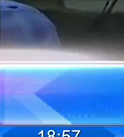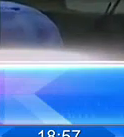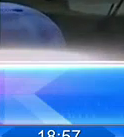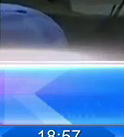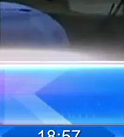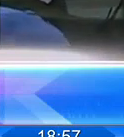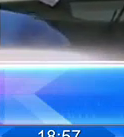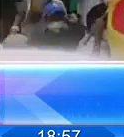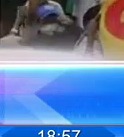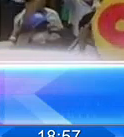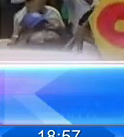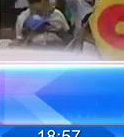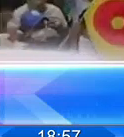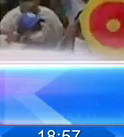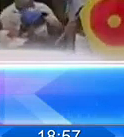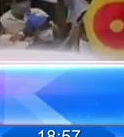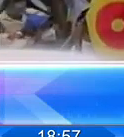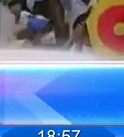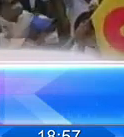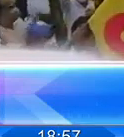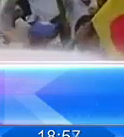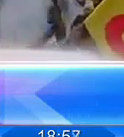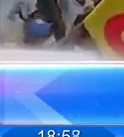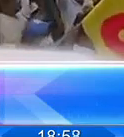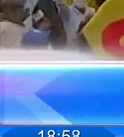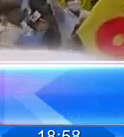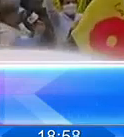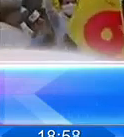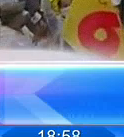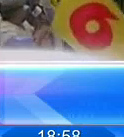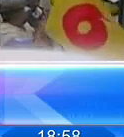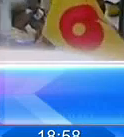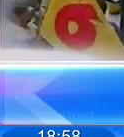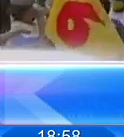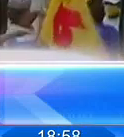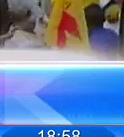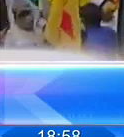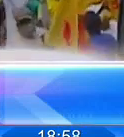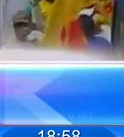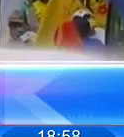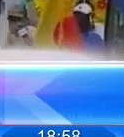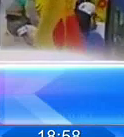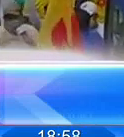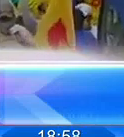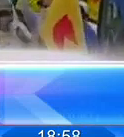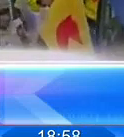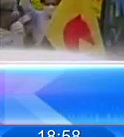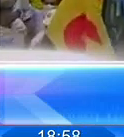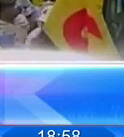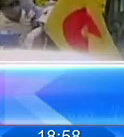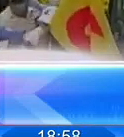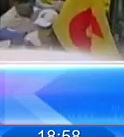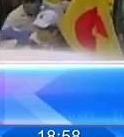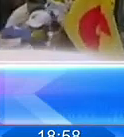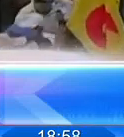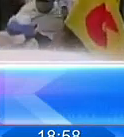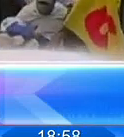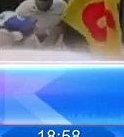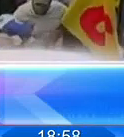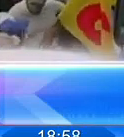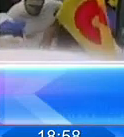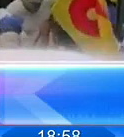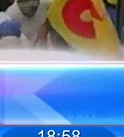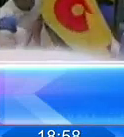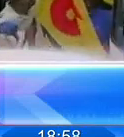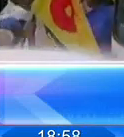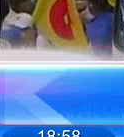avenida 9 de octubre completamente llena de vehículos y personas que llegaron desde diferentes puntos de la ciudad y de diferentes